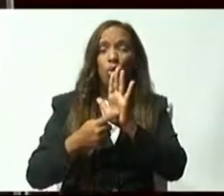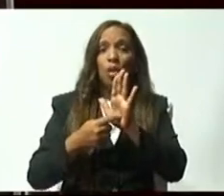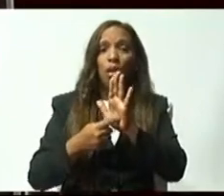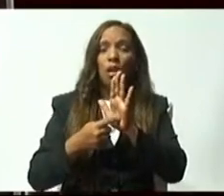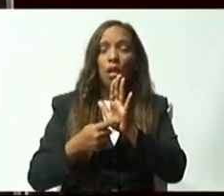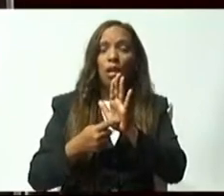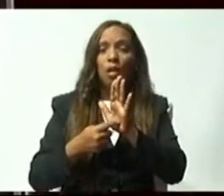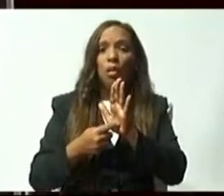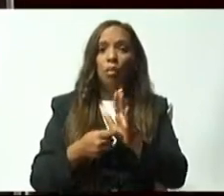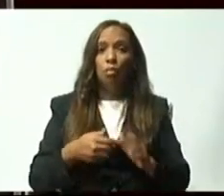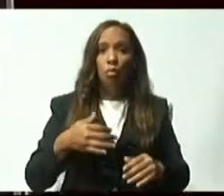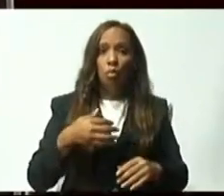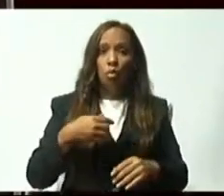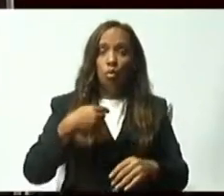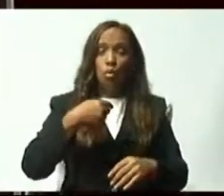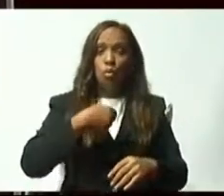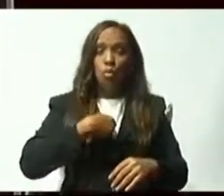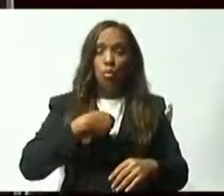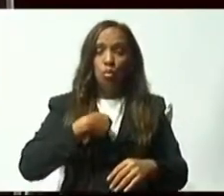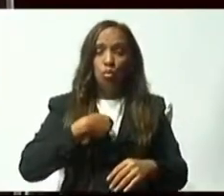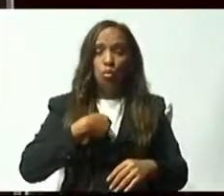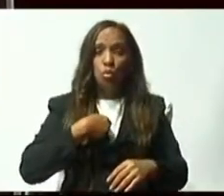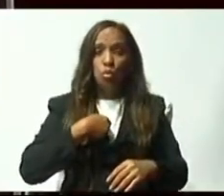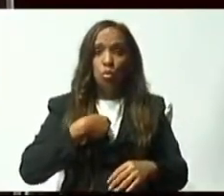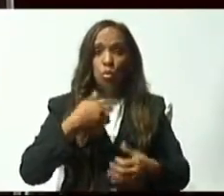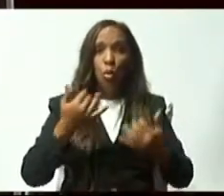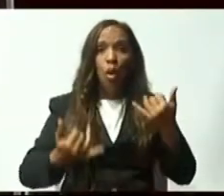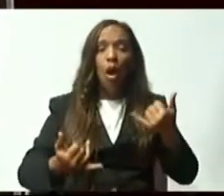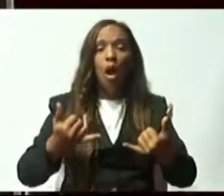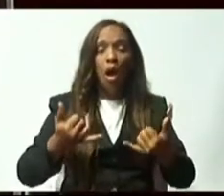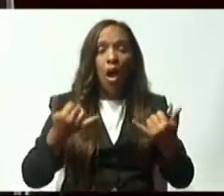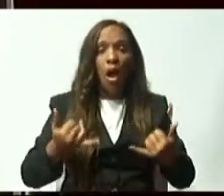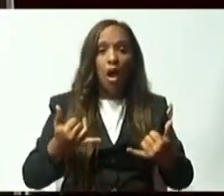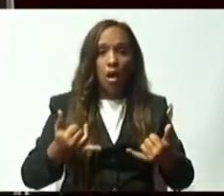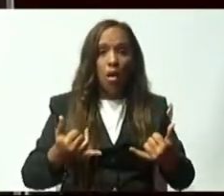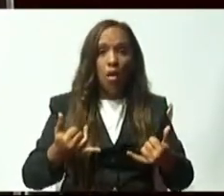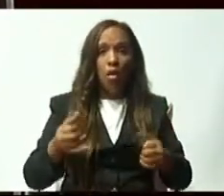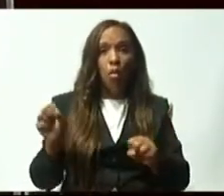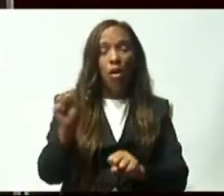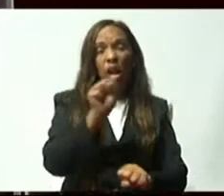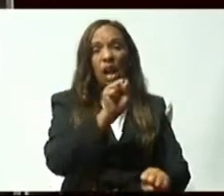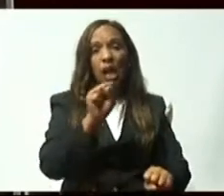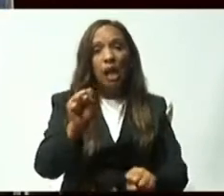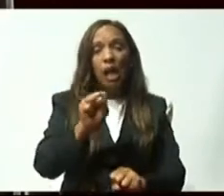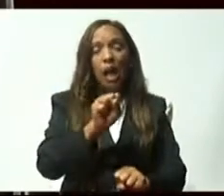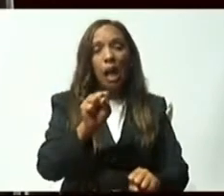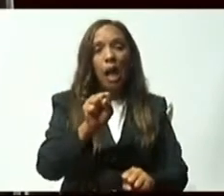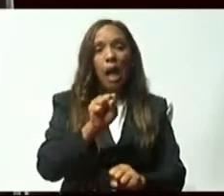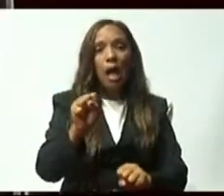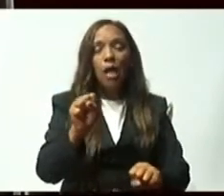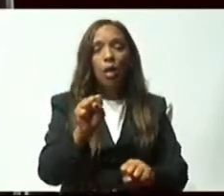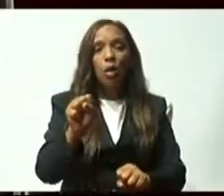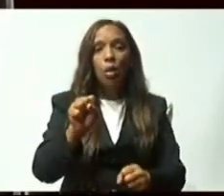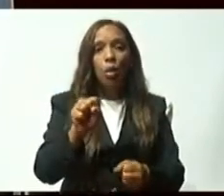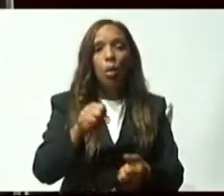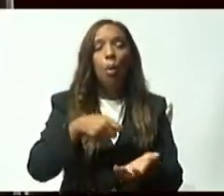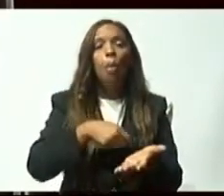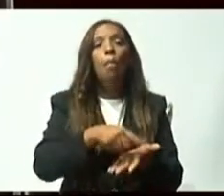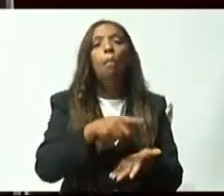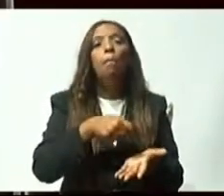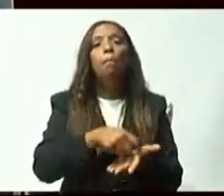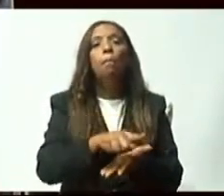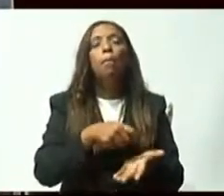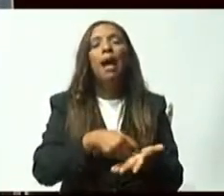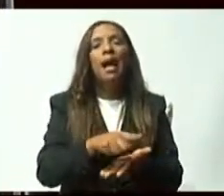otro vehículo y el vehículo la semana pasada fue accidentado. Yo vine en un taxi y me voy a